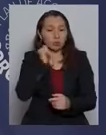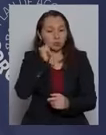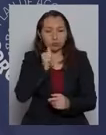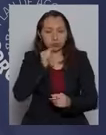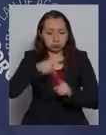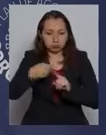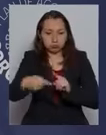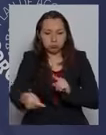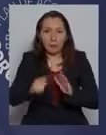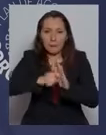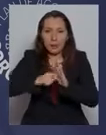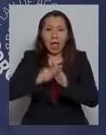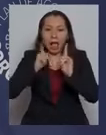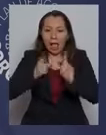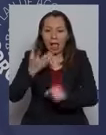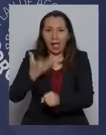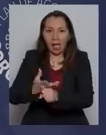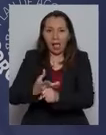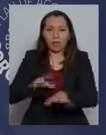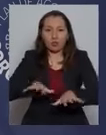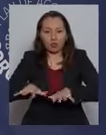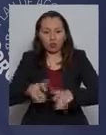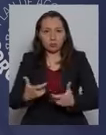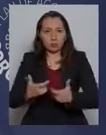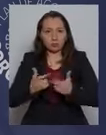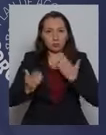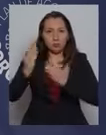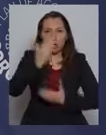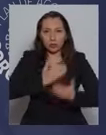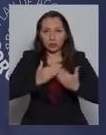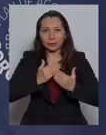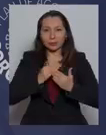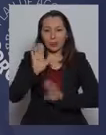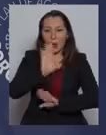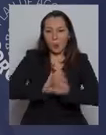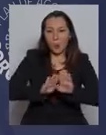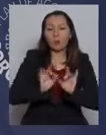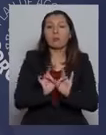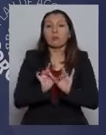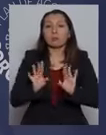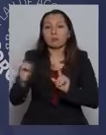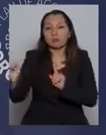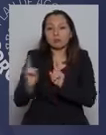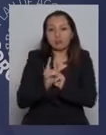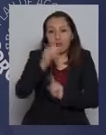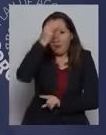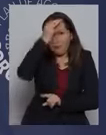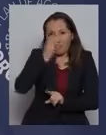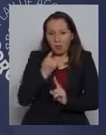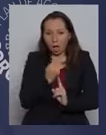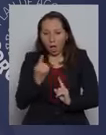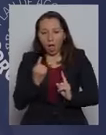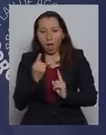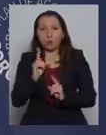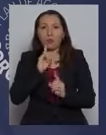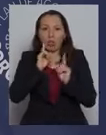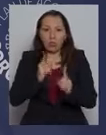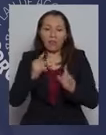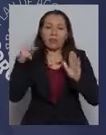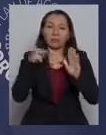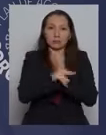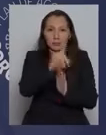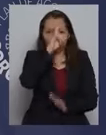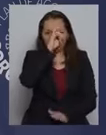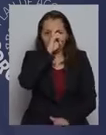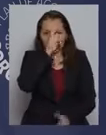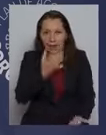estos meses tener los elementos de protección personal para cuidarnos en caso de que alguno de nosotros tenga que